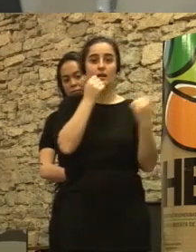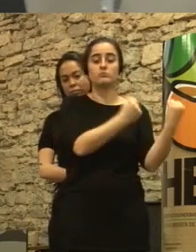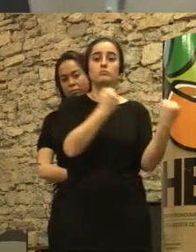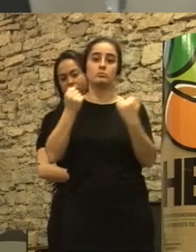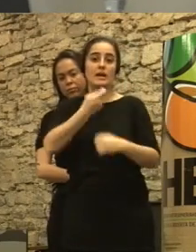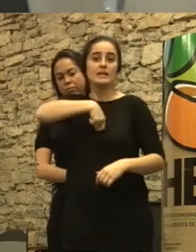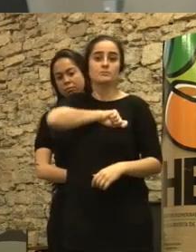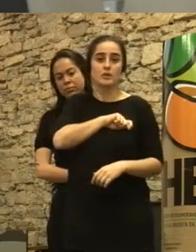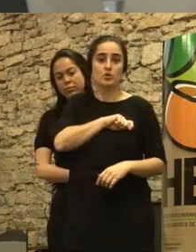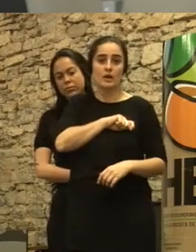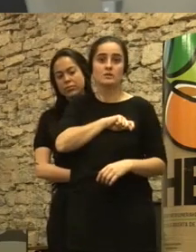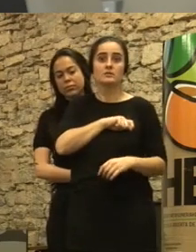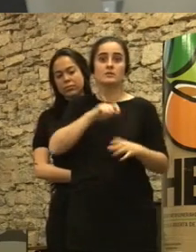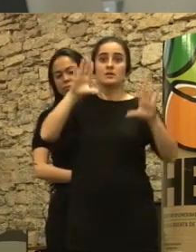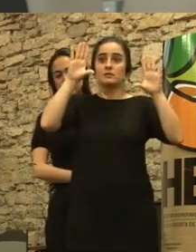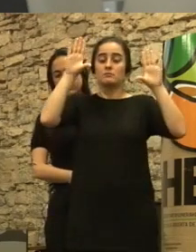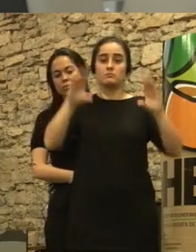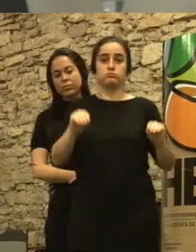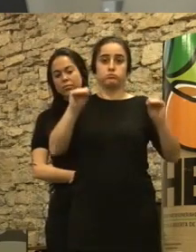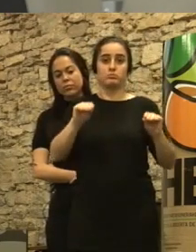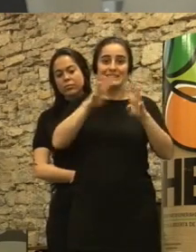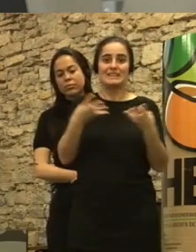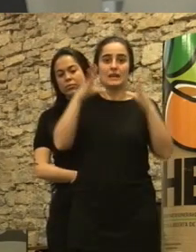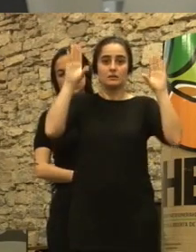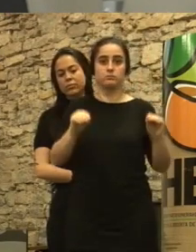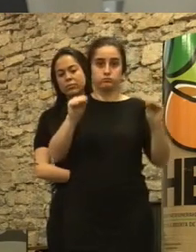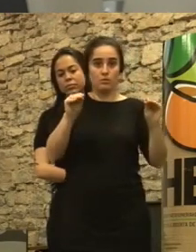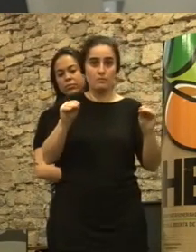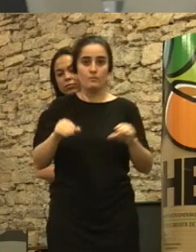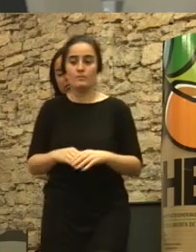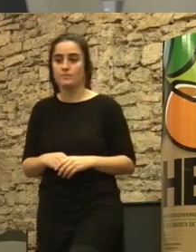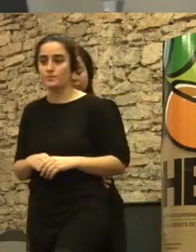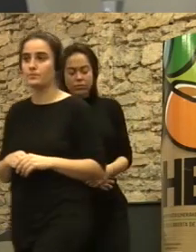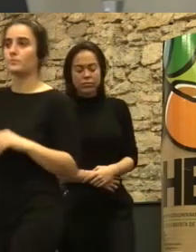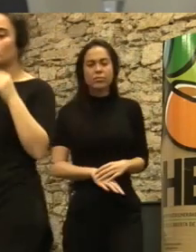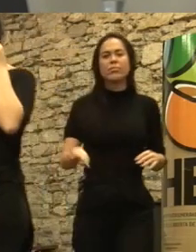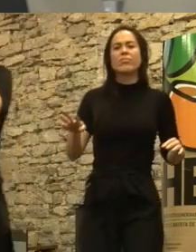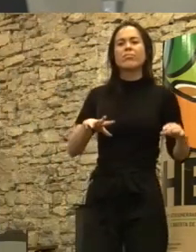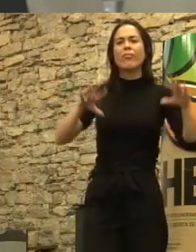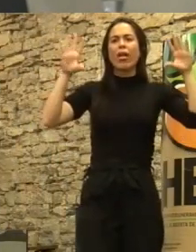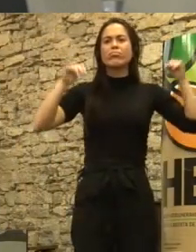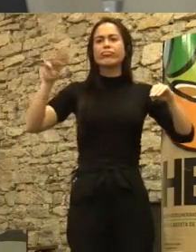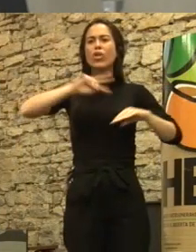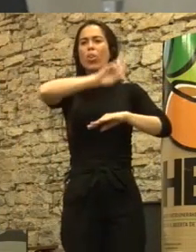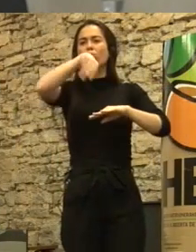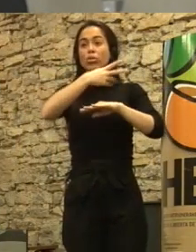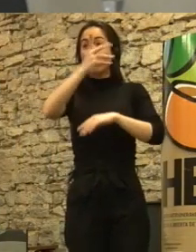instituciones españolas apagaron Internet? Dejó de funcionar 2 horas. No sé si alguien lo